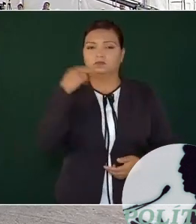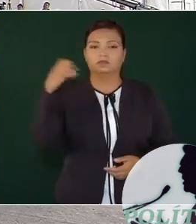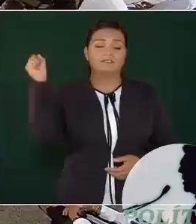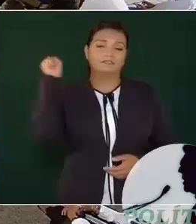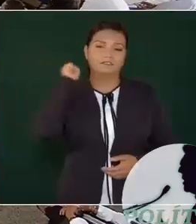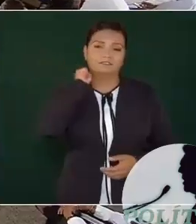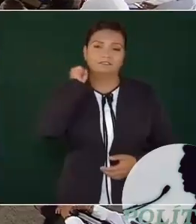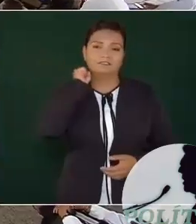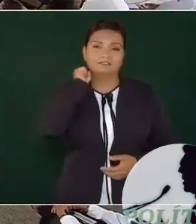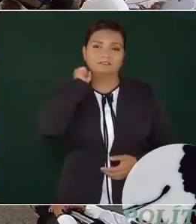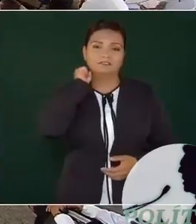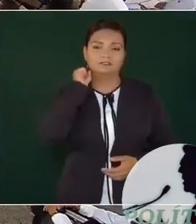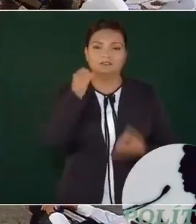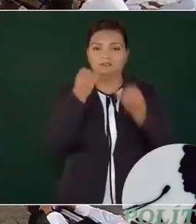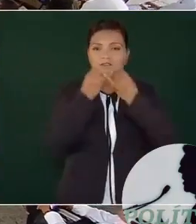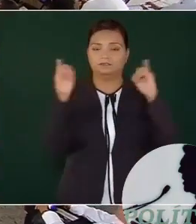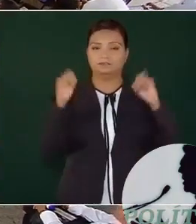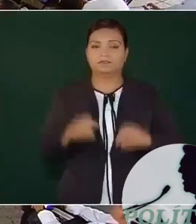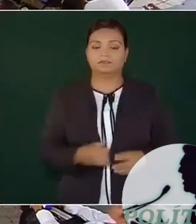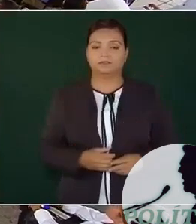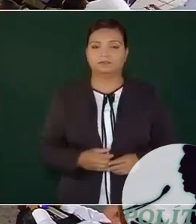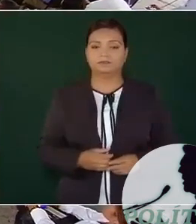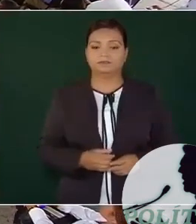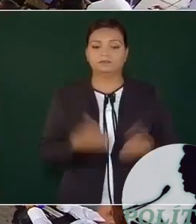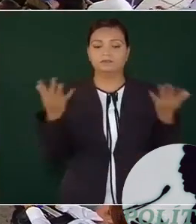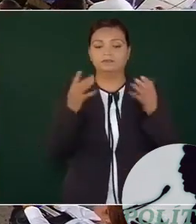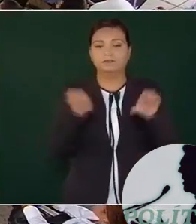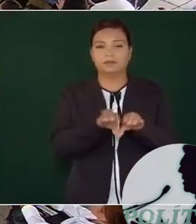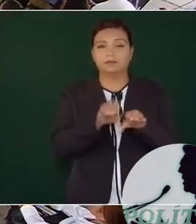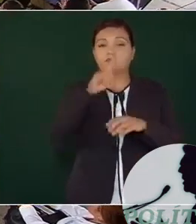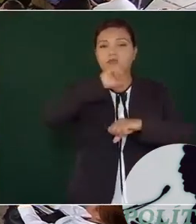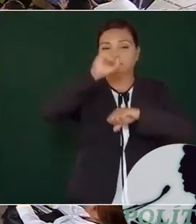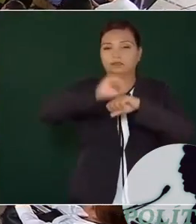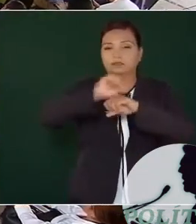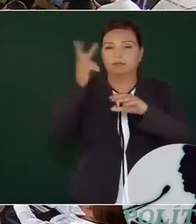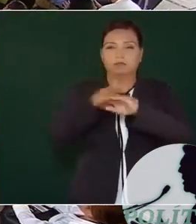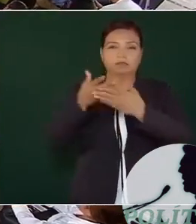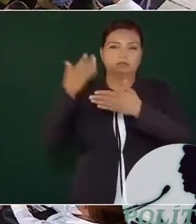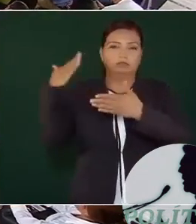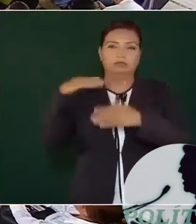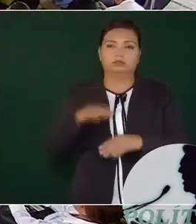senador independiente. Hace como una semana fue, ¿no?